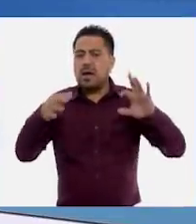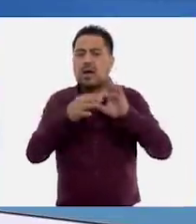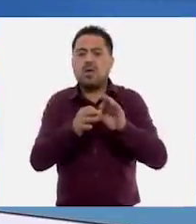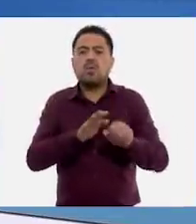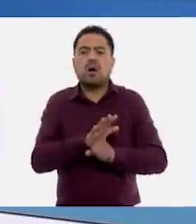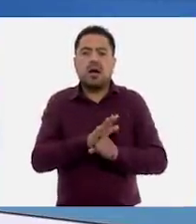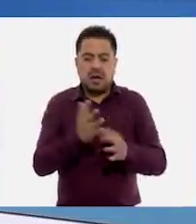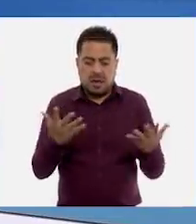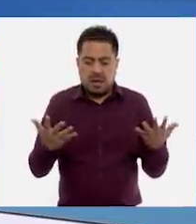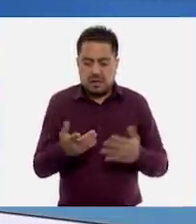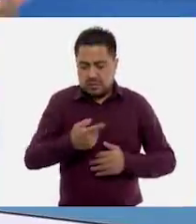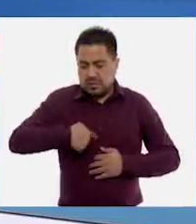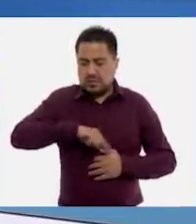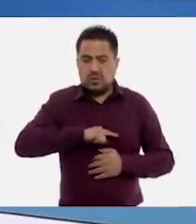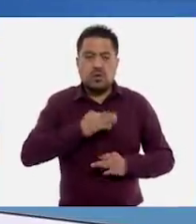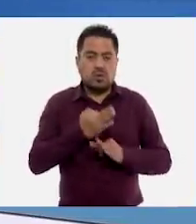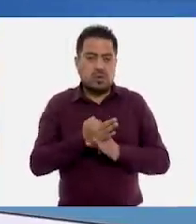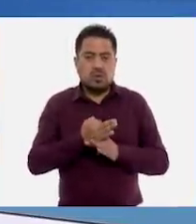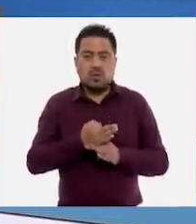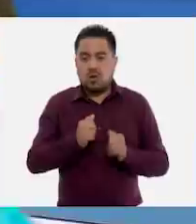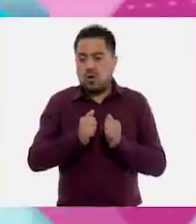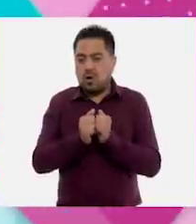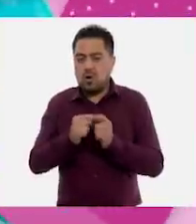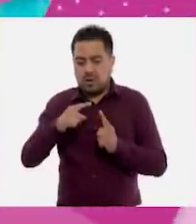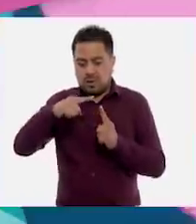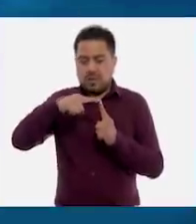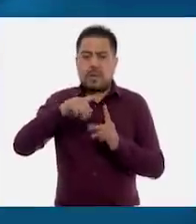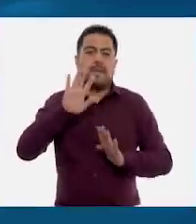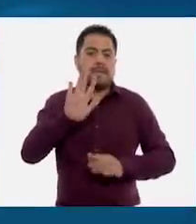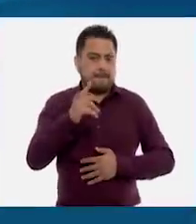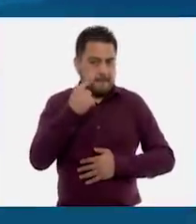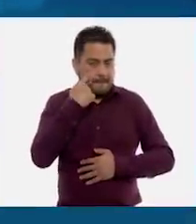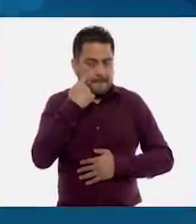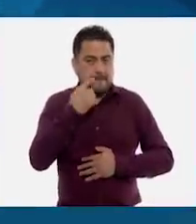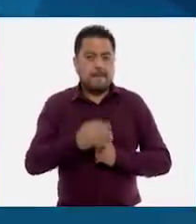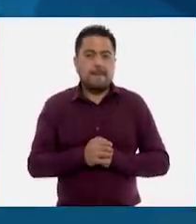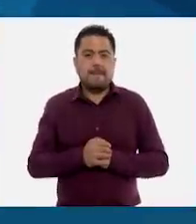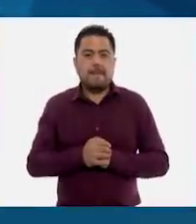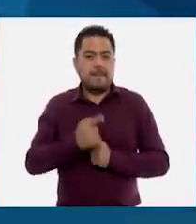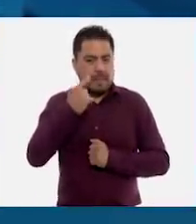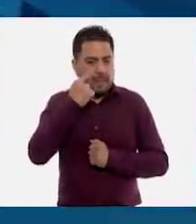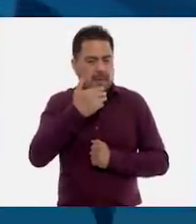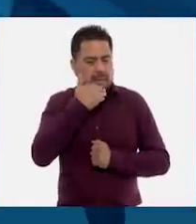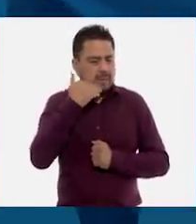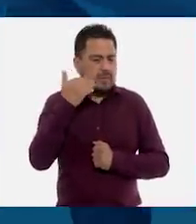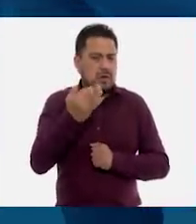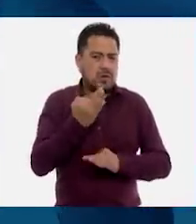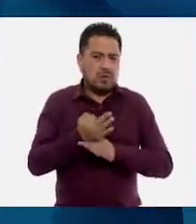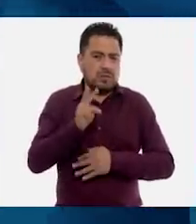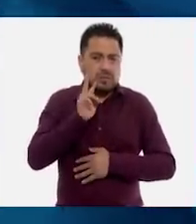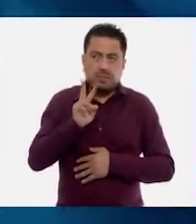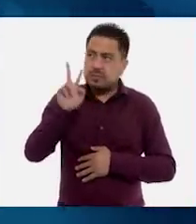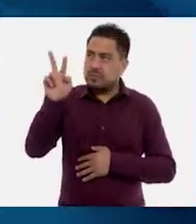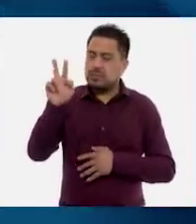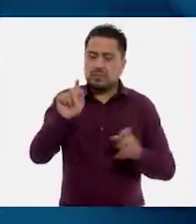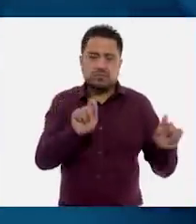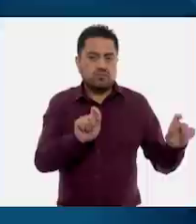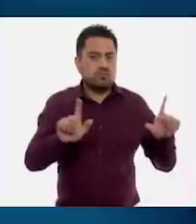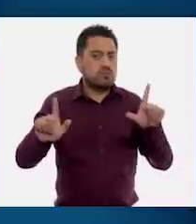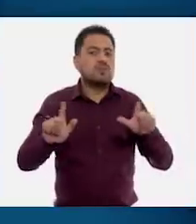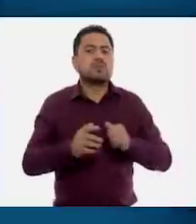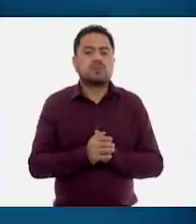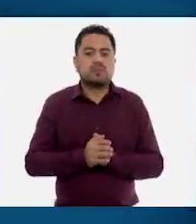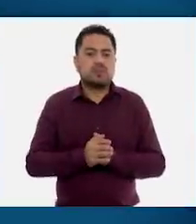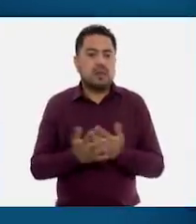lo que hicimos y la división. Mira, fíjate bien lo que estás viendo en pantalla.